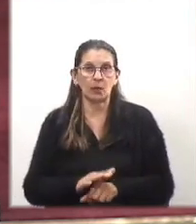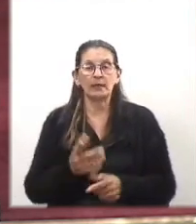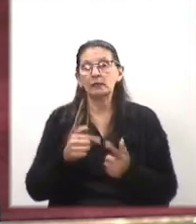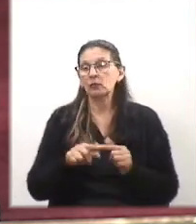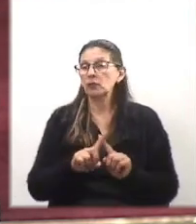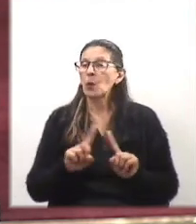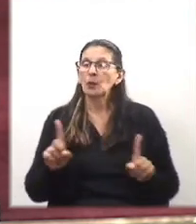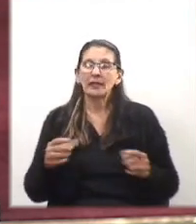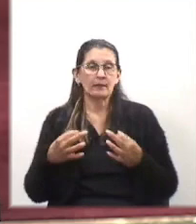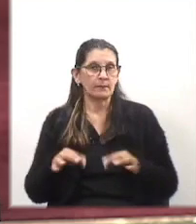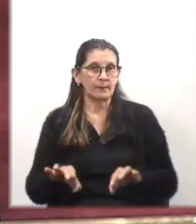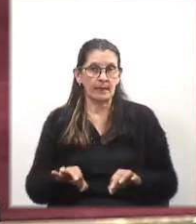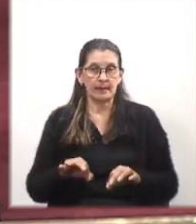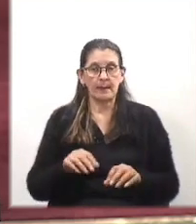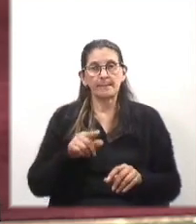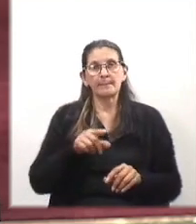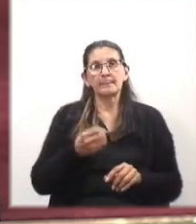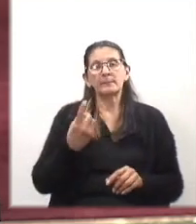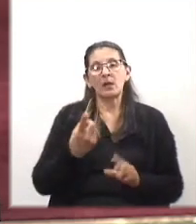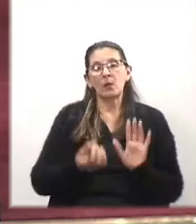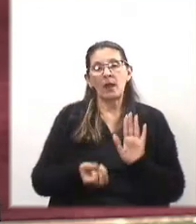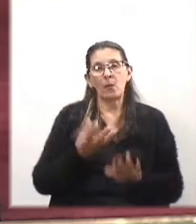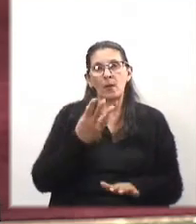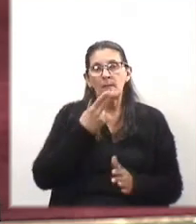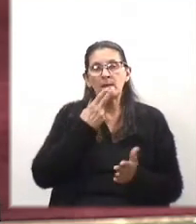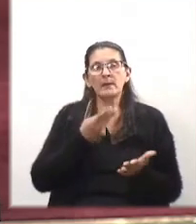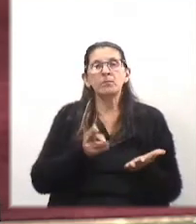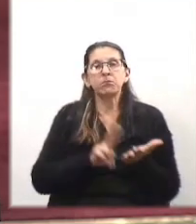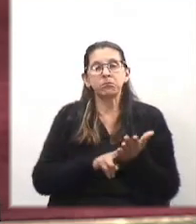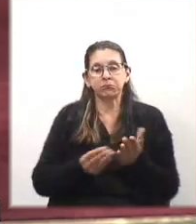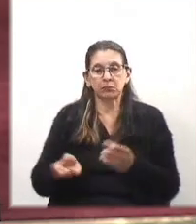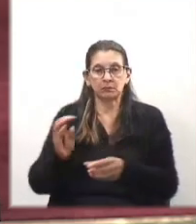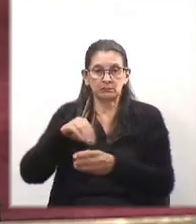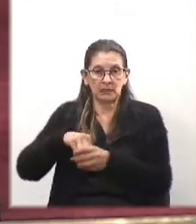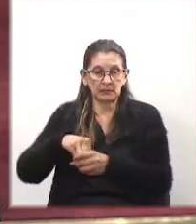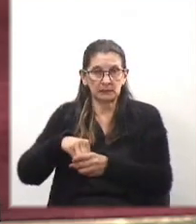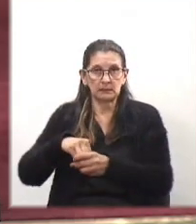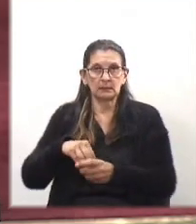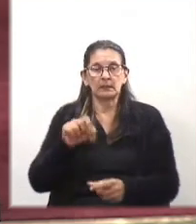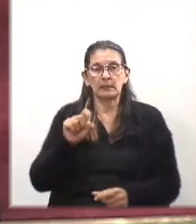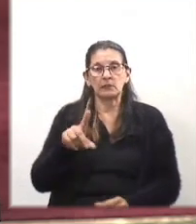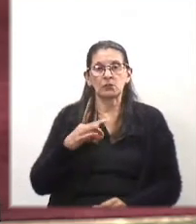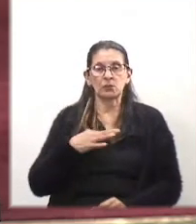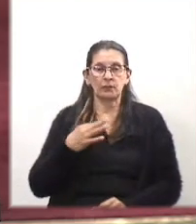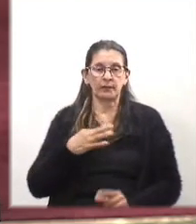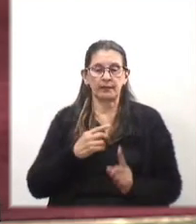que no corresponde la imposición de una nueva tributación en su